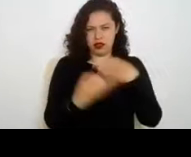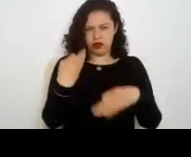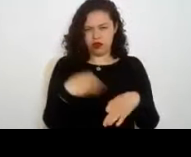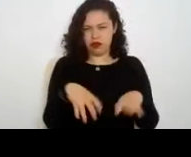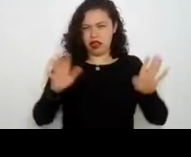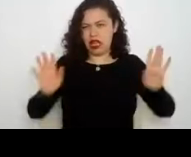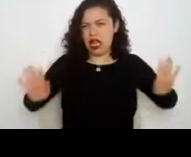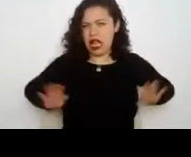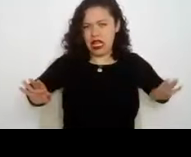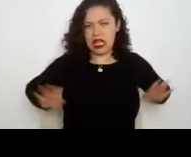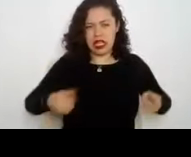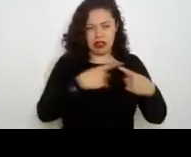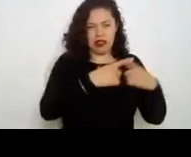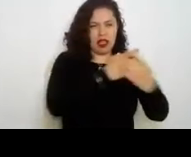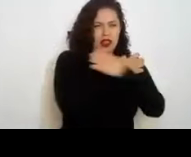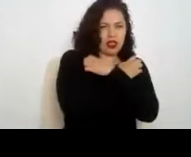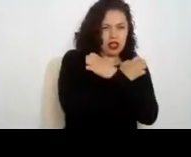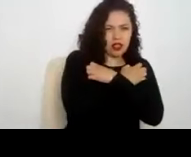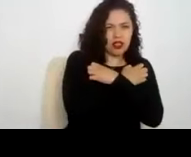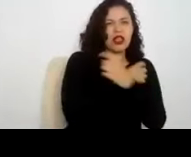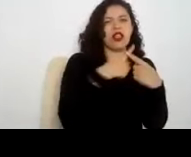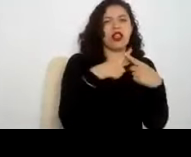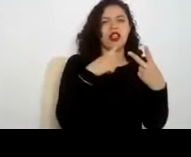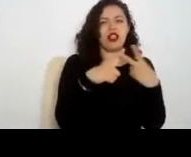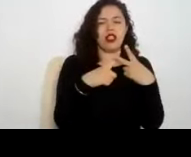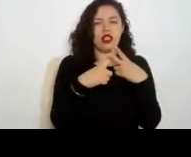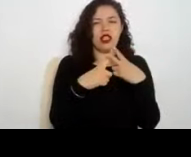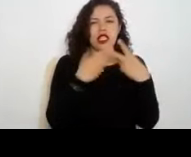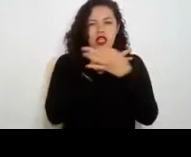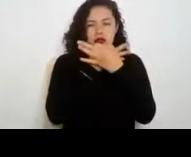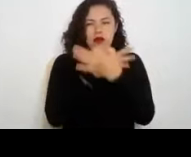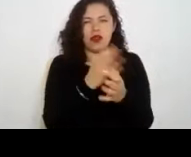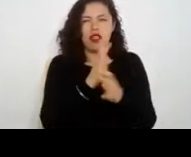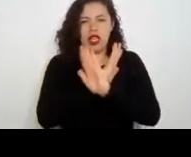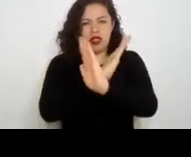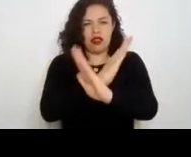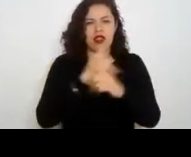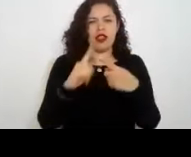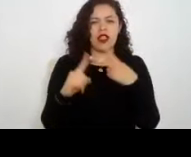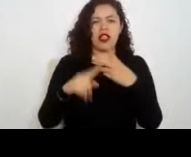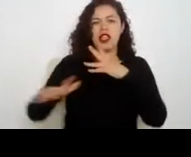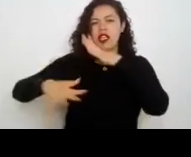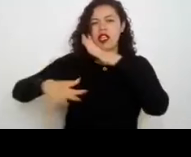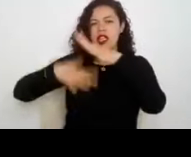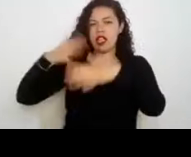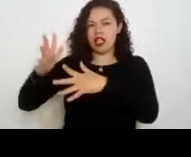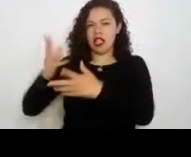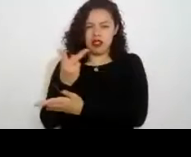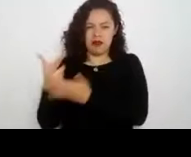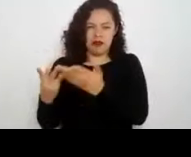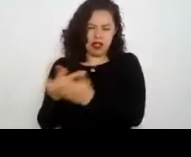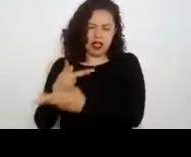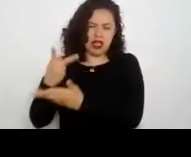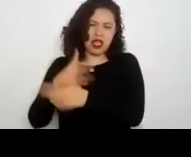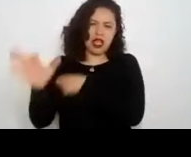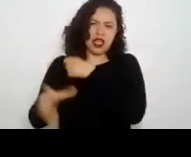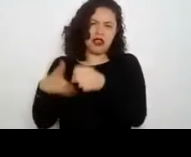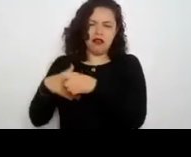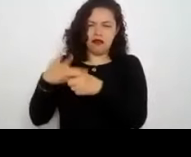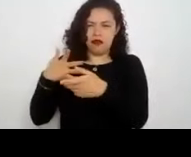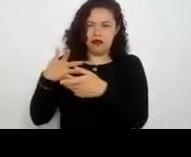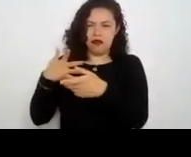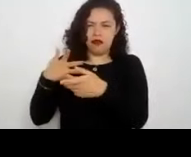de prevención de adicciones, organizaciones ambientales, tenemos organizaciones, pues ya trabajamos con más de 15